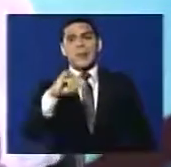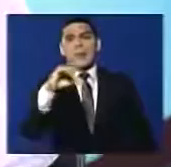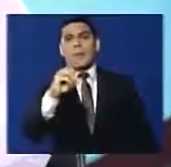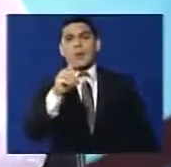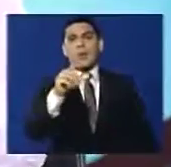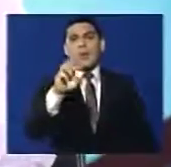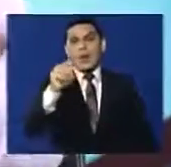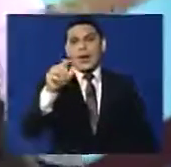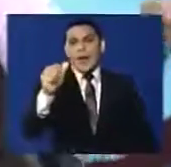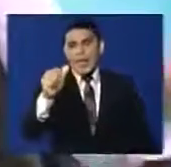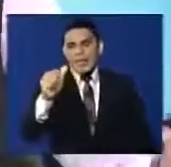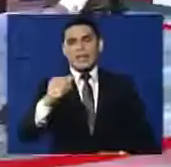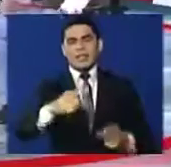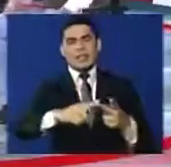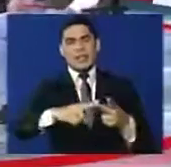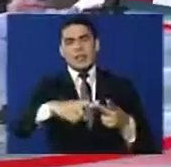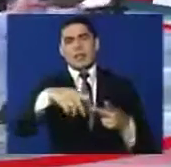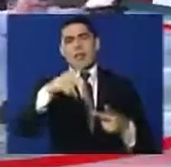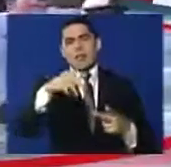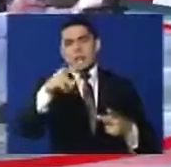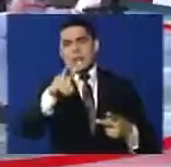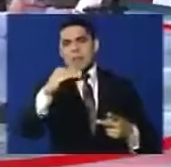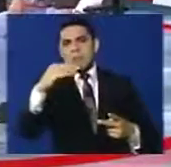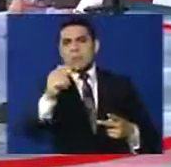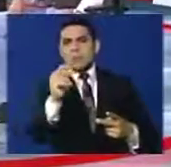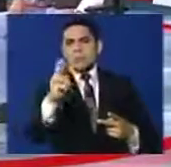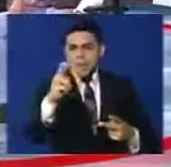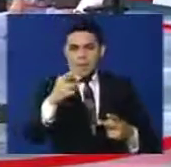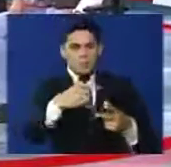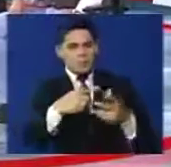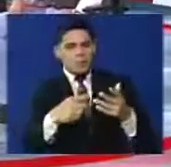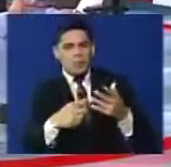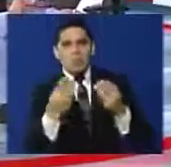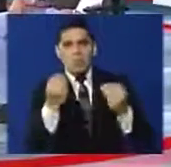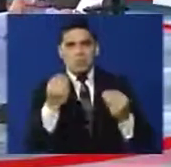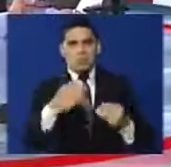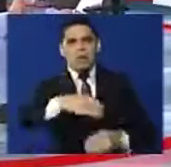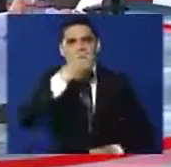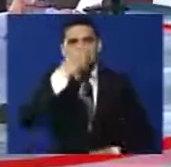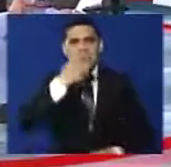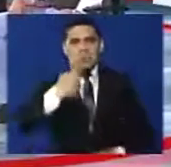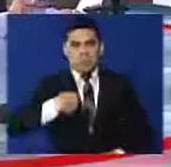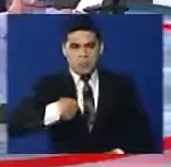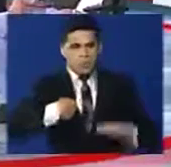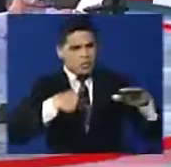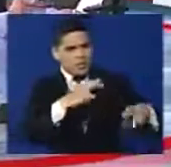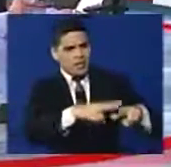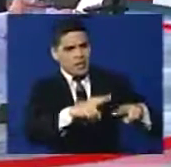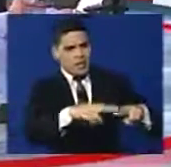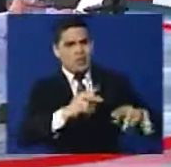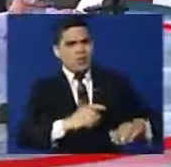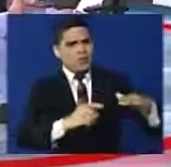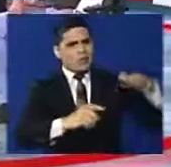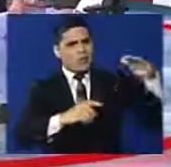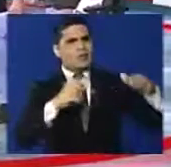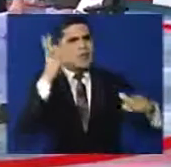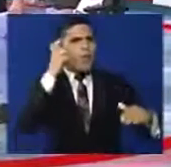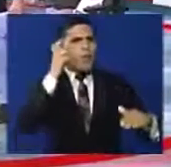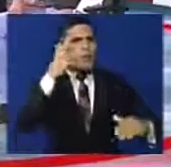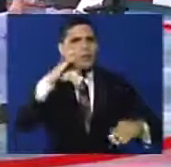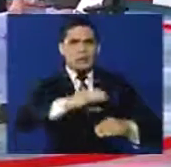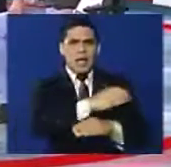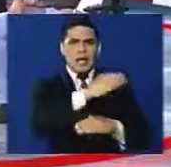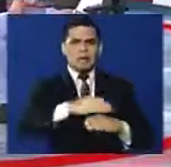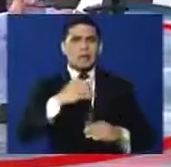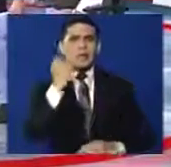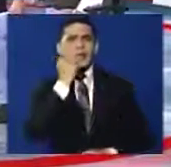Parra, Mercedes Sosa. Víctor Jara. Yo crecí oyendo eso. Yo pienso